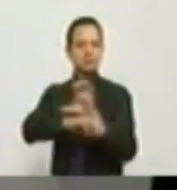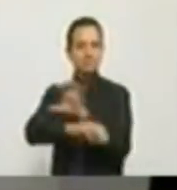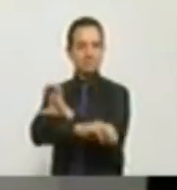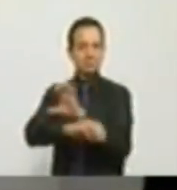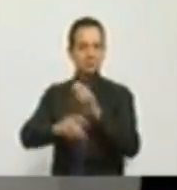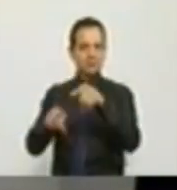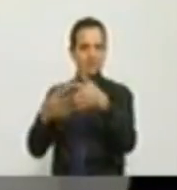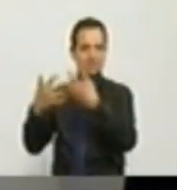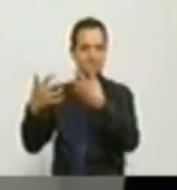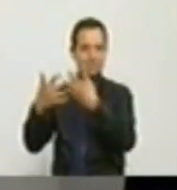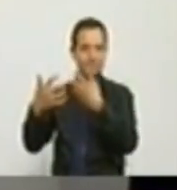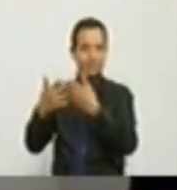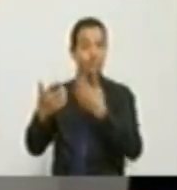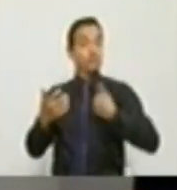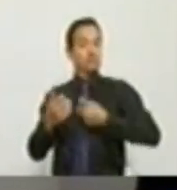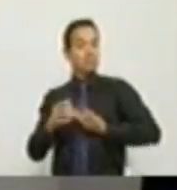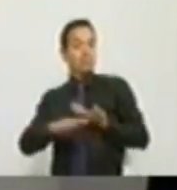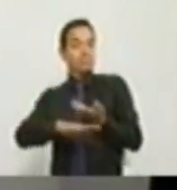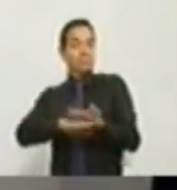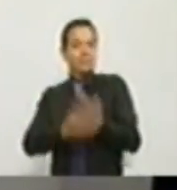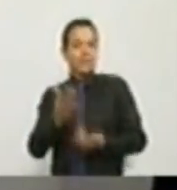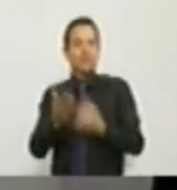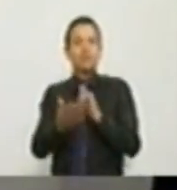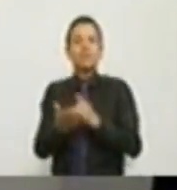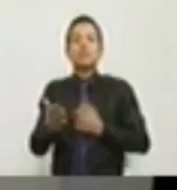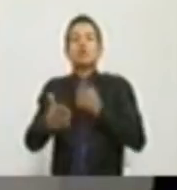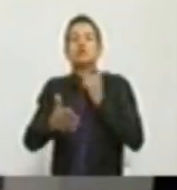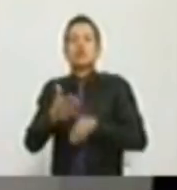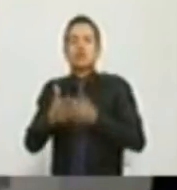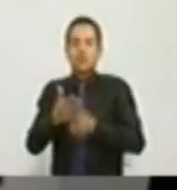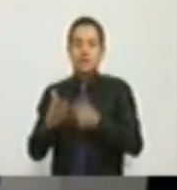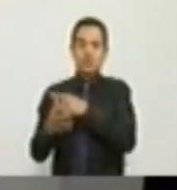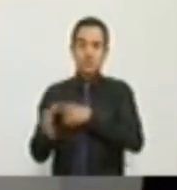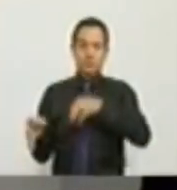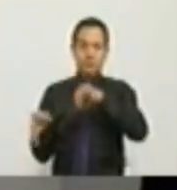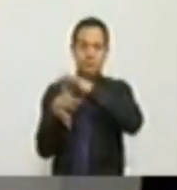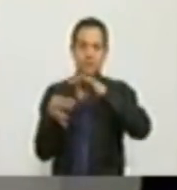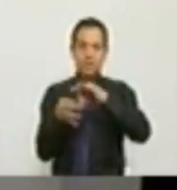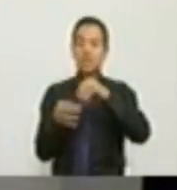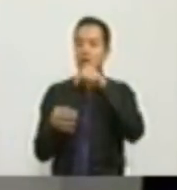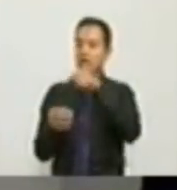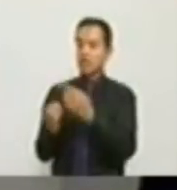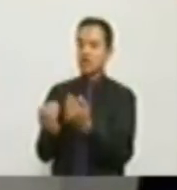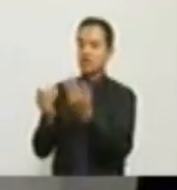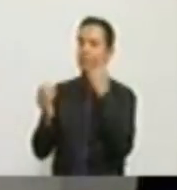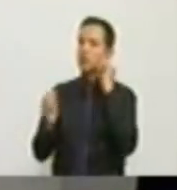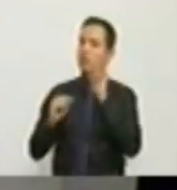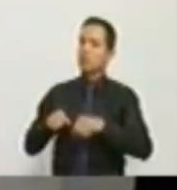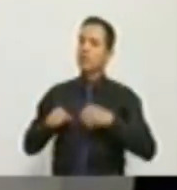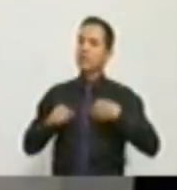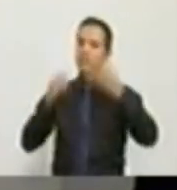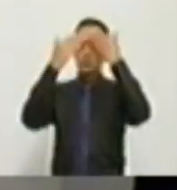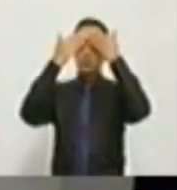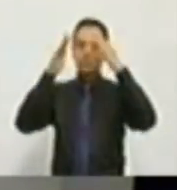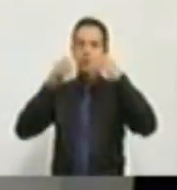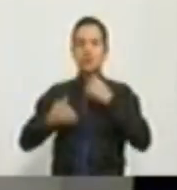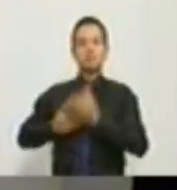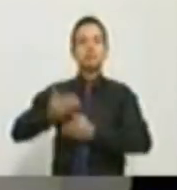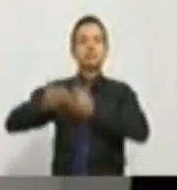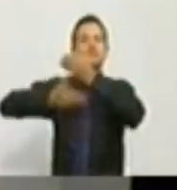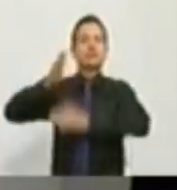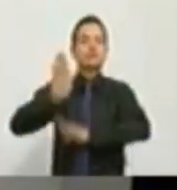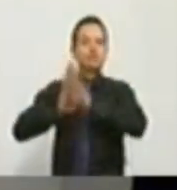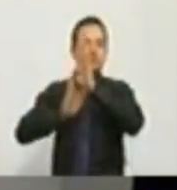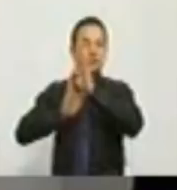presentar, podríamos avanzar mucho en democracia. Y por eso decimos hoy que estos son hechos políticos que